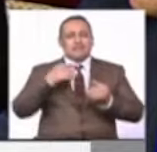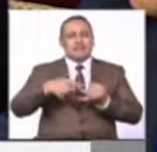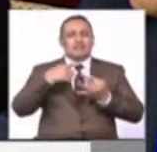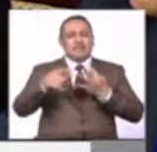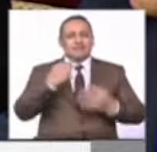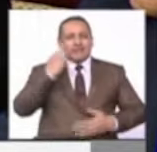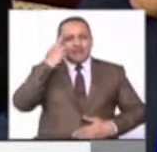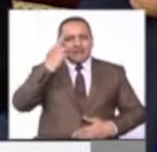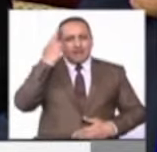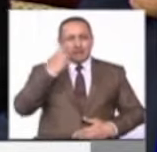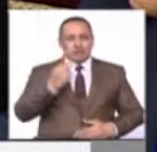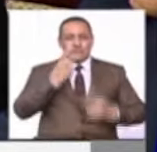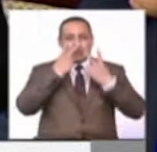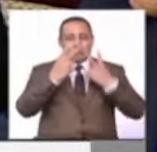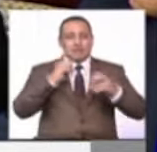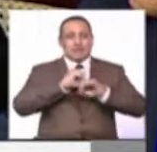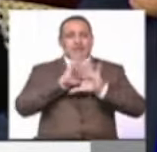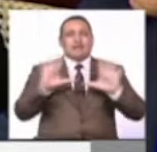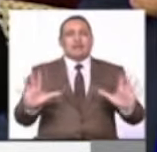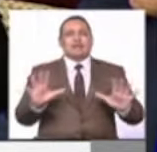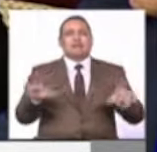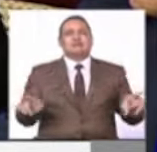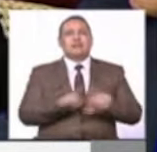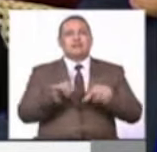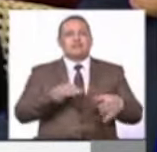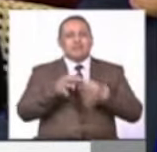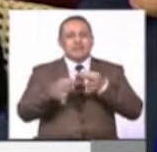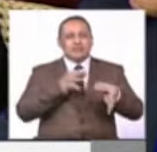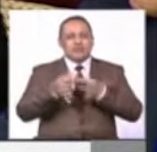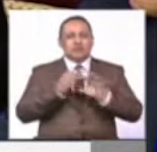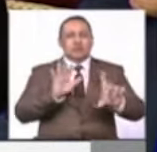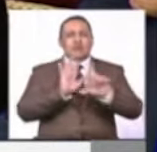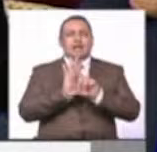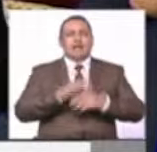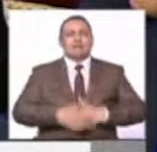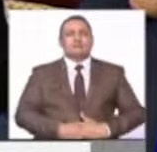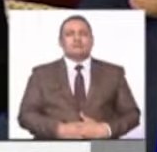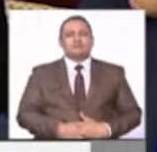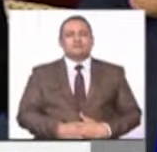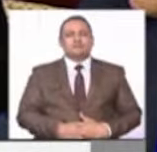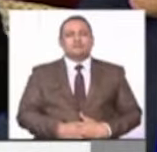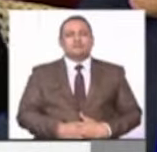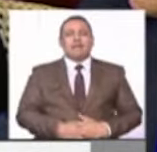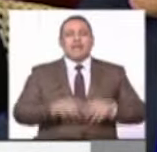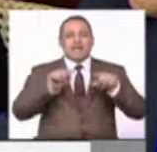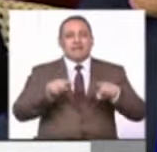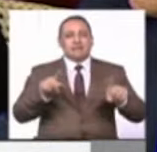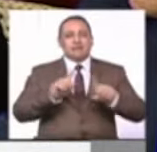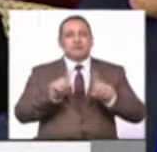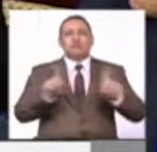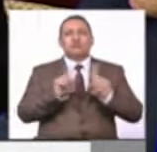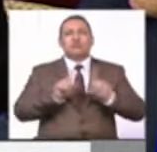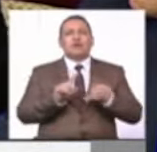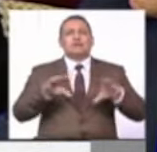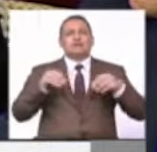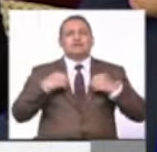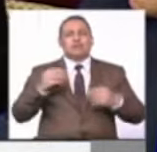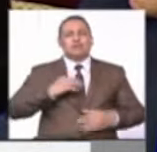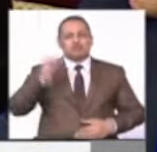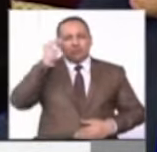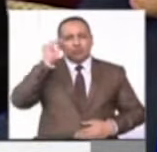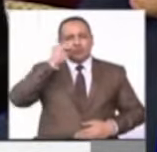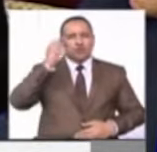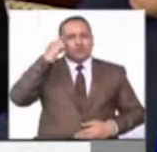de razones objetivas de interpretación jurídica allí no consideramos criterios